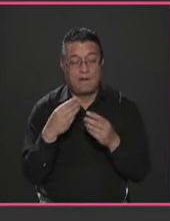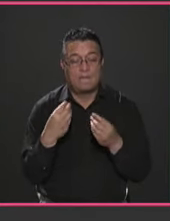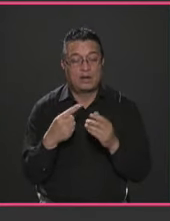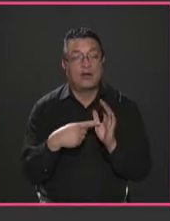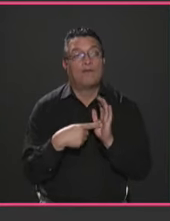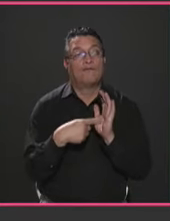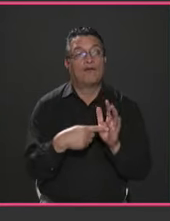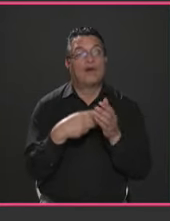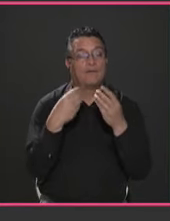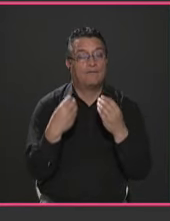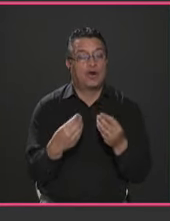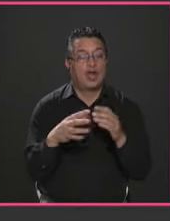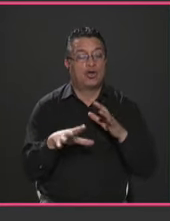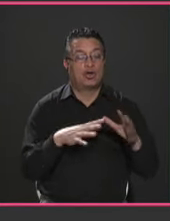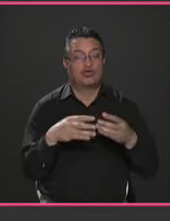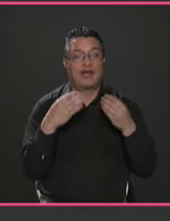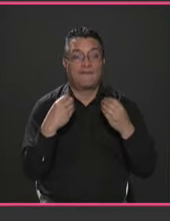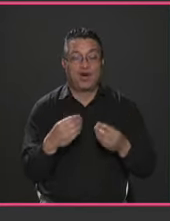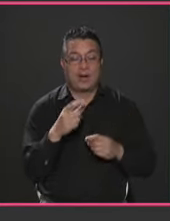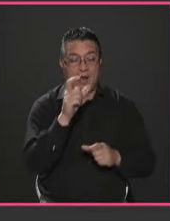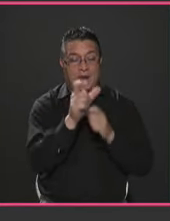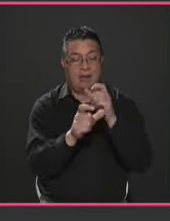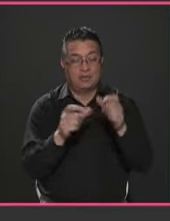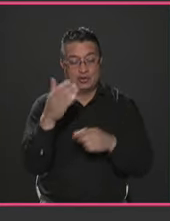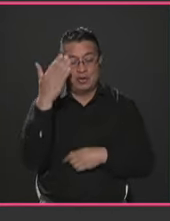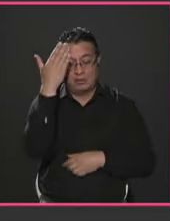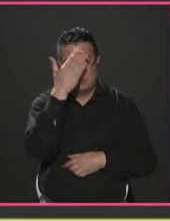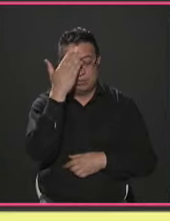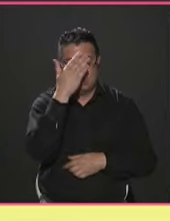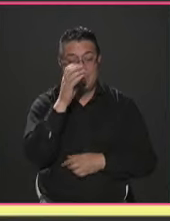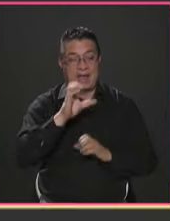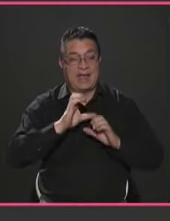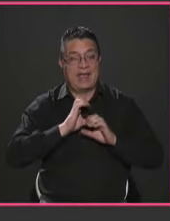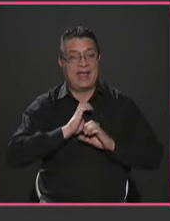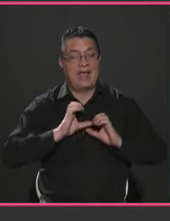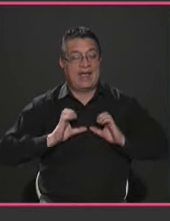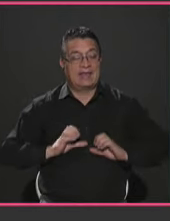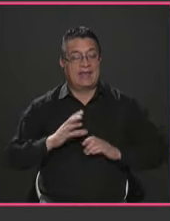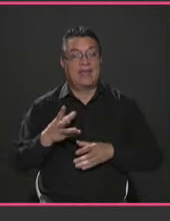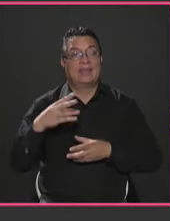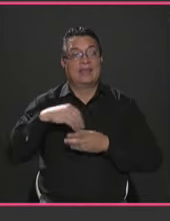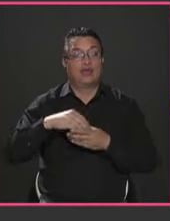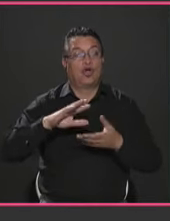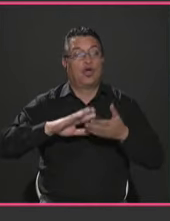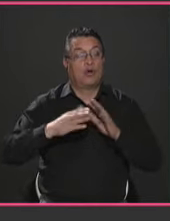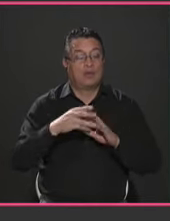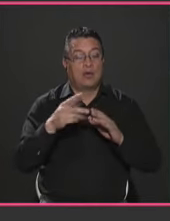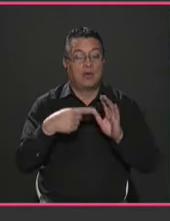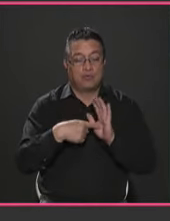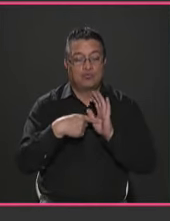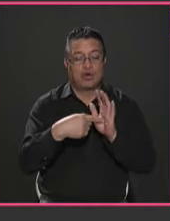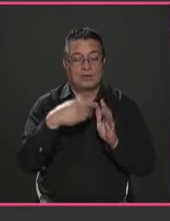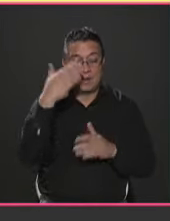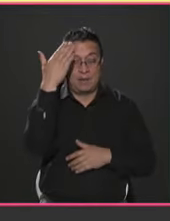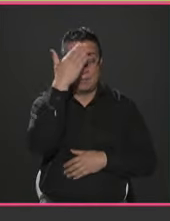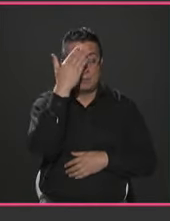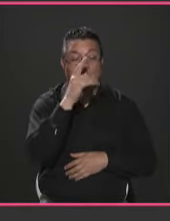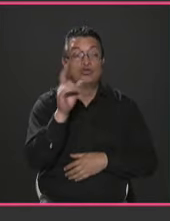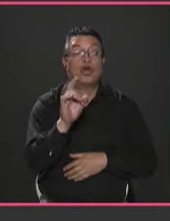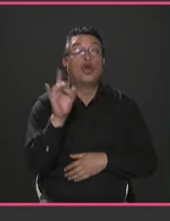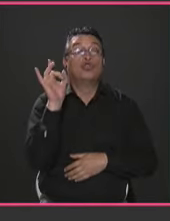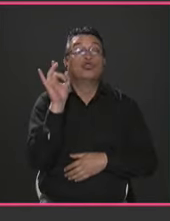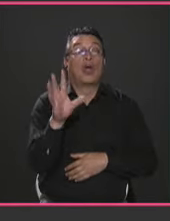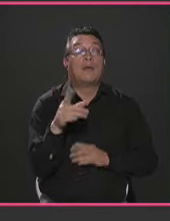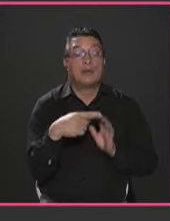bienes las cosas buenas que las personas se preocupan de manera ética dentro de una comunidad refleja sus preocupaciones y no solamente